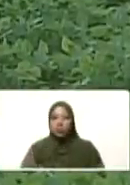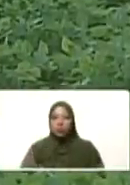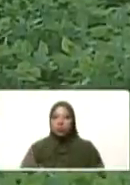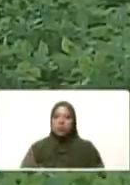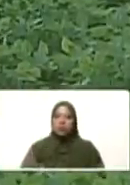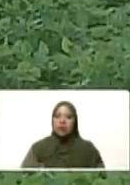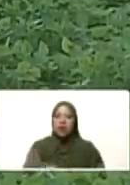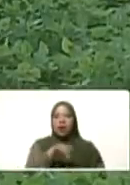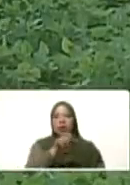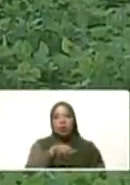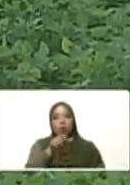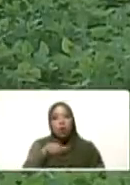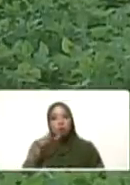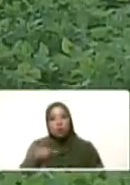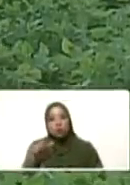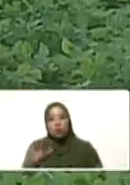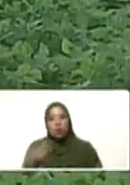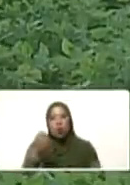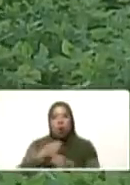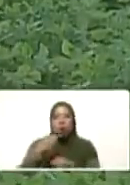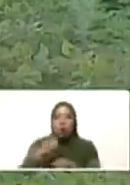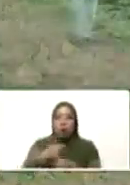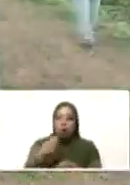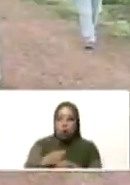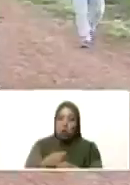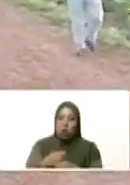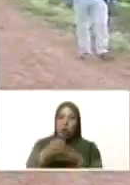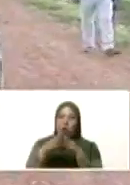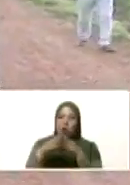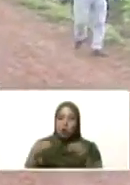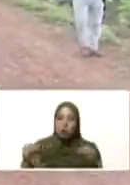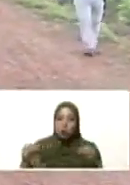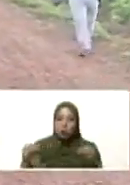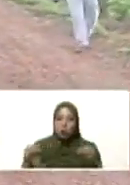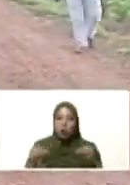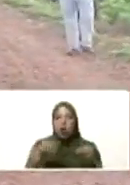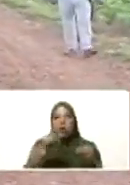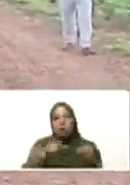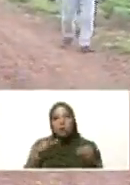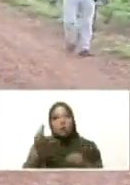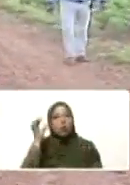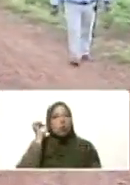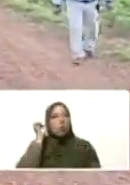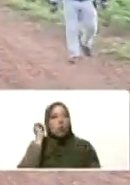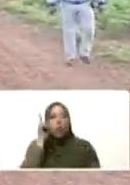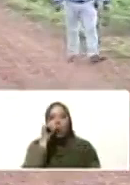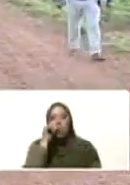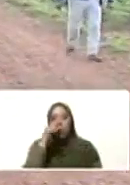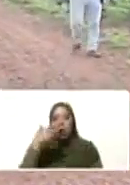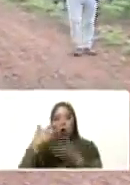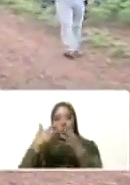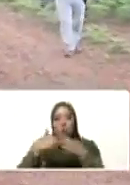los inversionistas, a todos los trabajadores, trabajadoras, a todos los productores del campo.